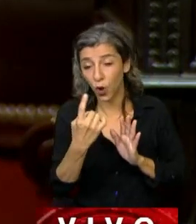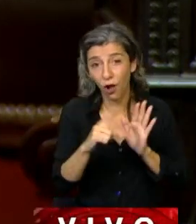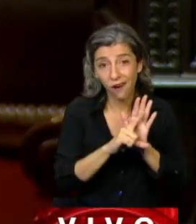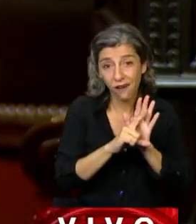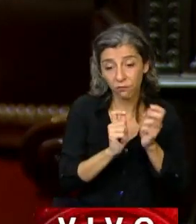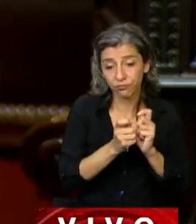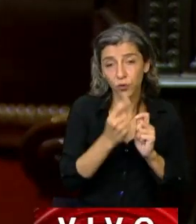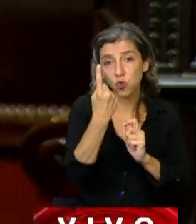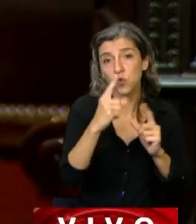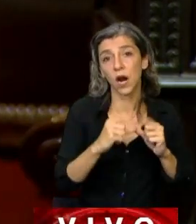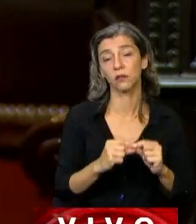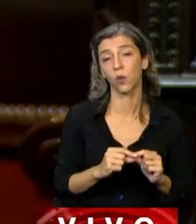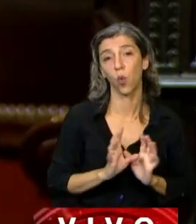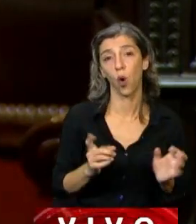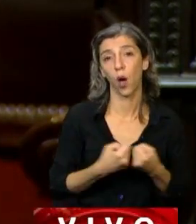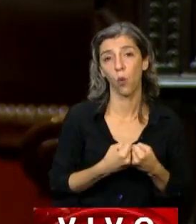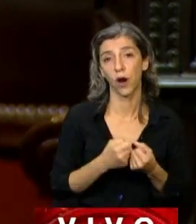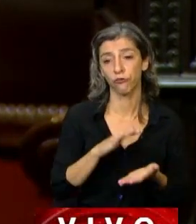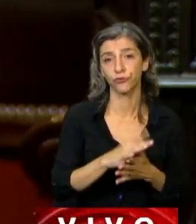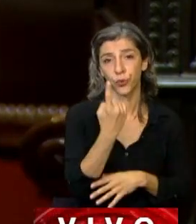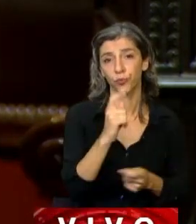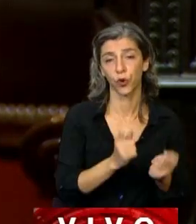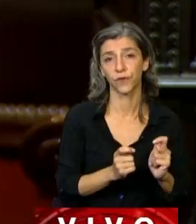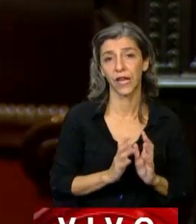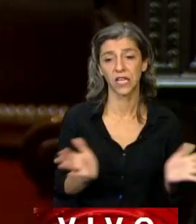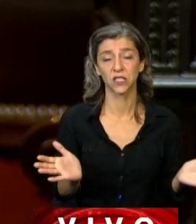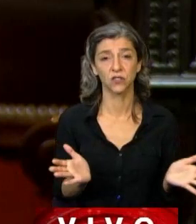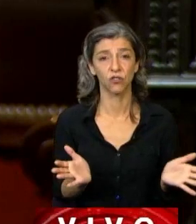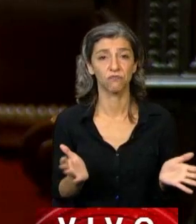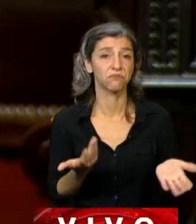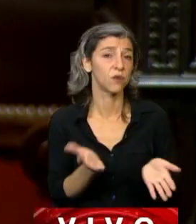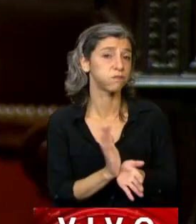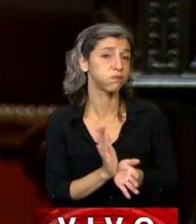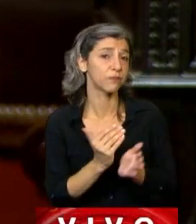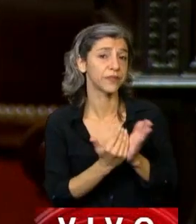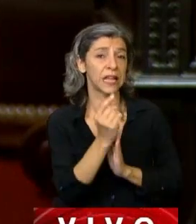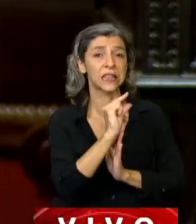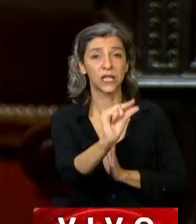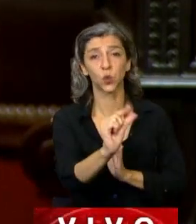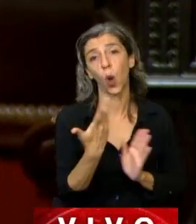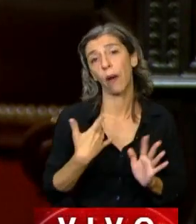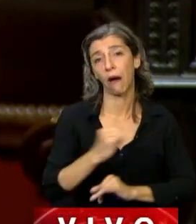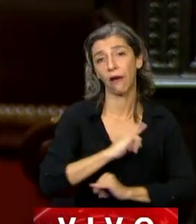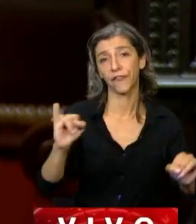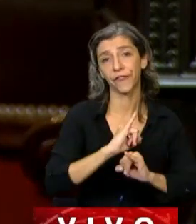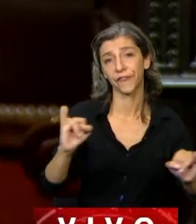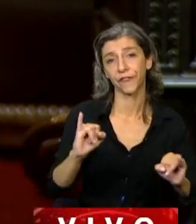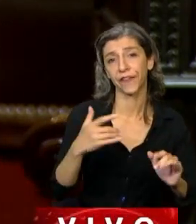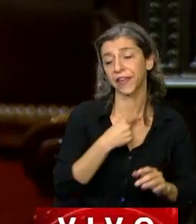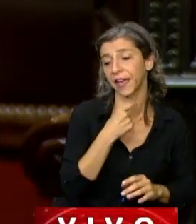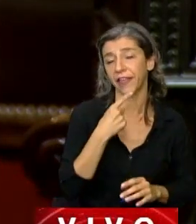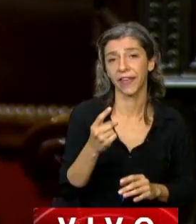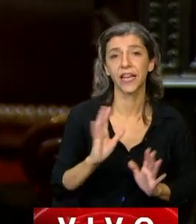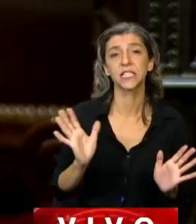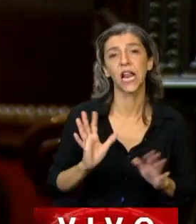para lo que alcanzó el acuerdo. El acuerdo entonces es sobre un título, es un eslogan. No es una política